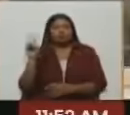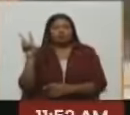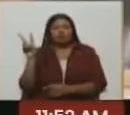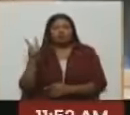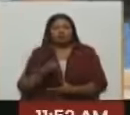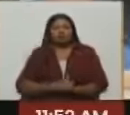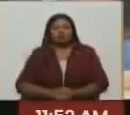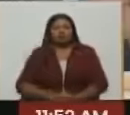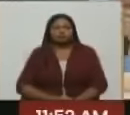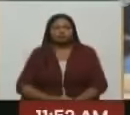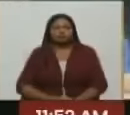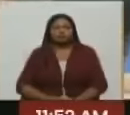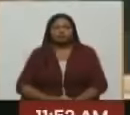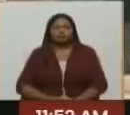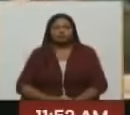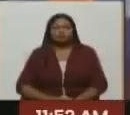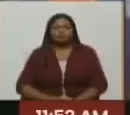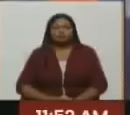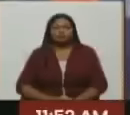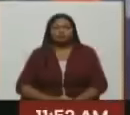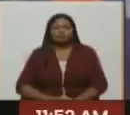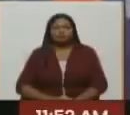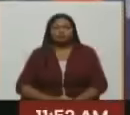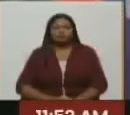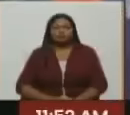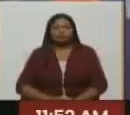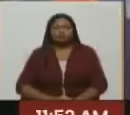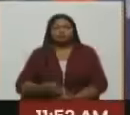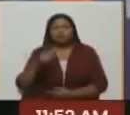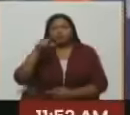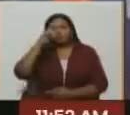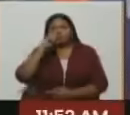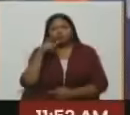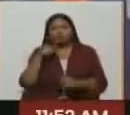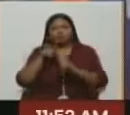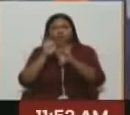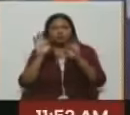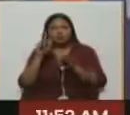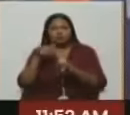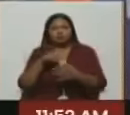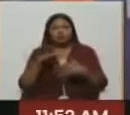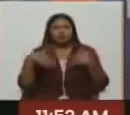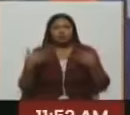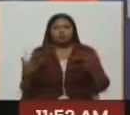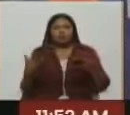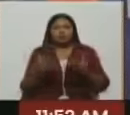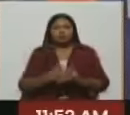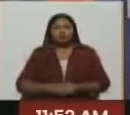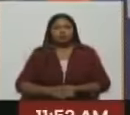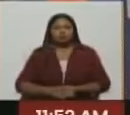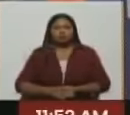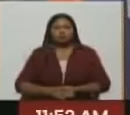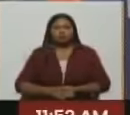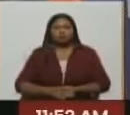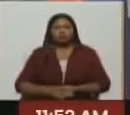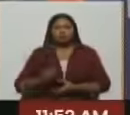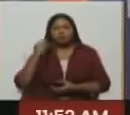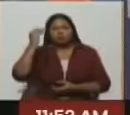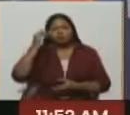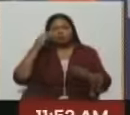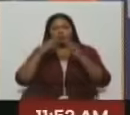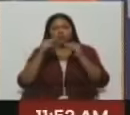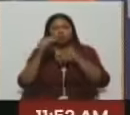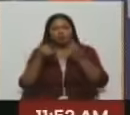venezolana durante estos años. Y a partir de allí, cuando pensábamos que todo podía